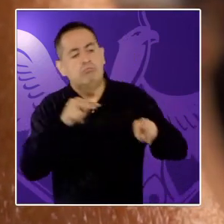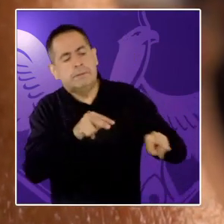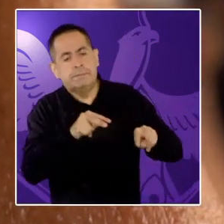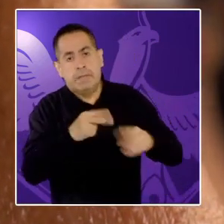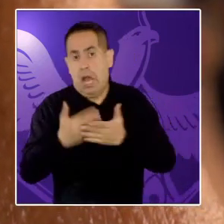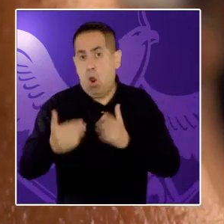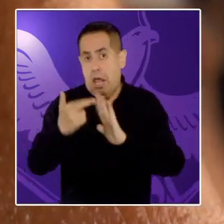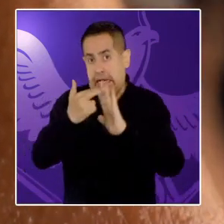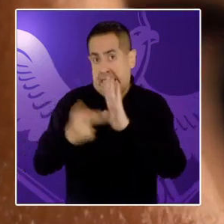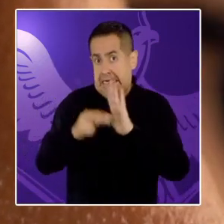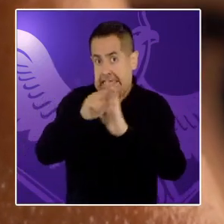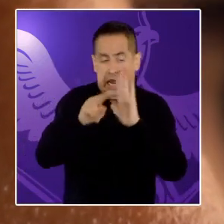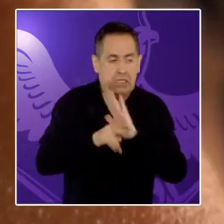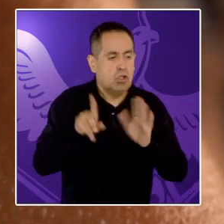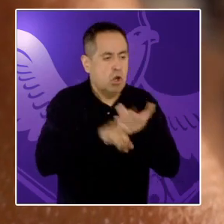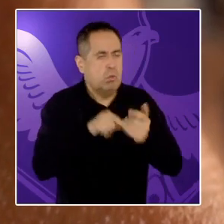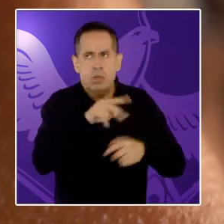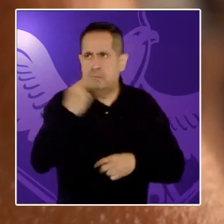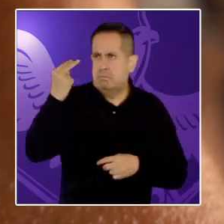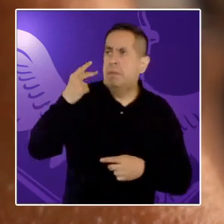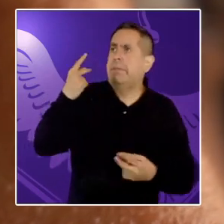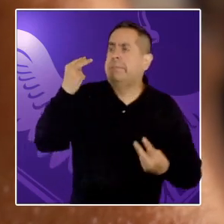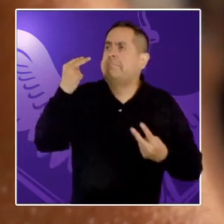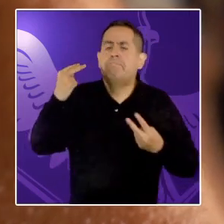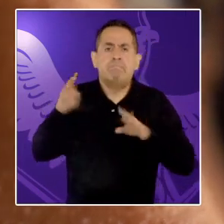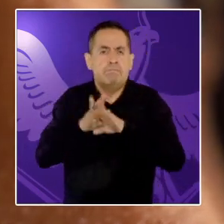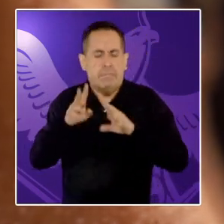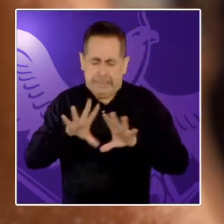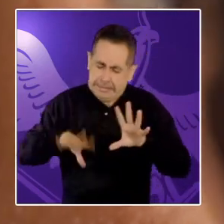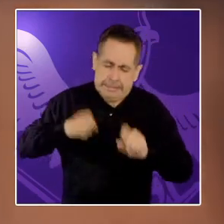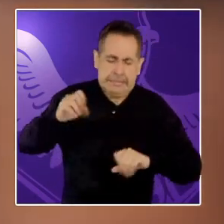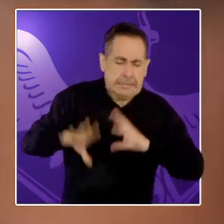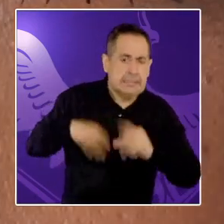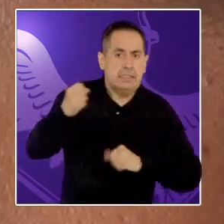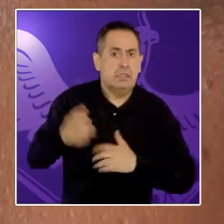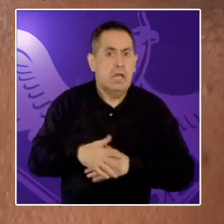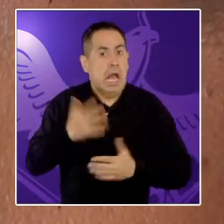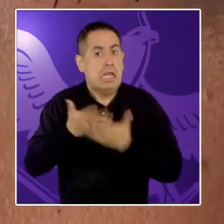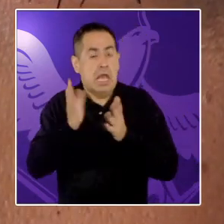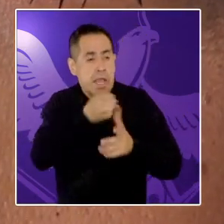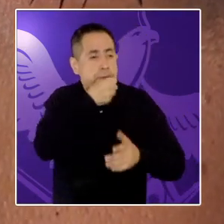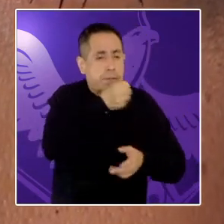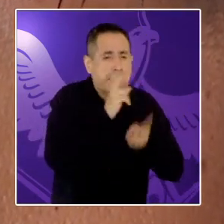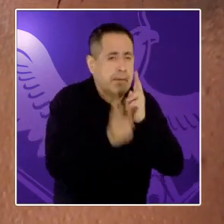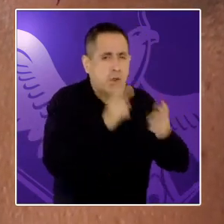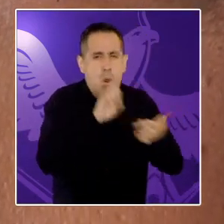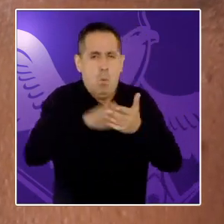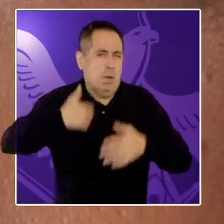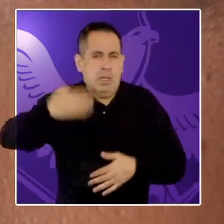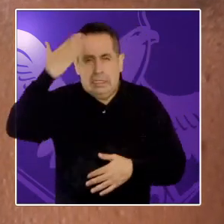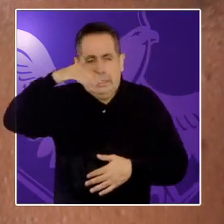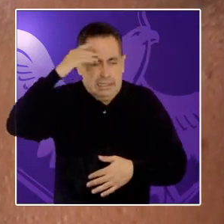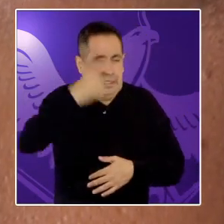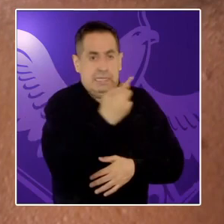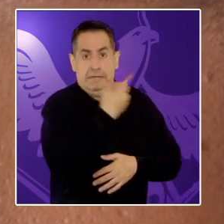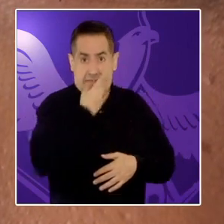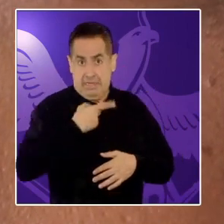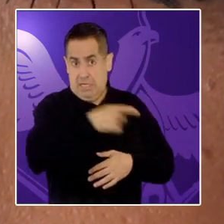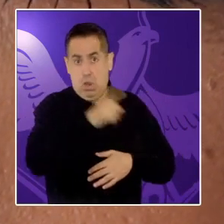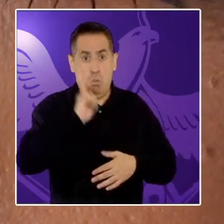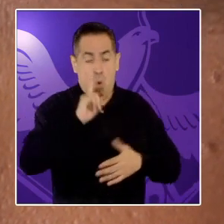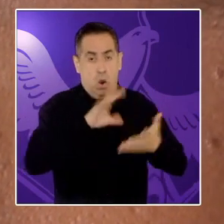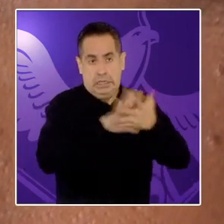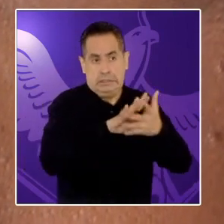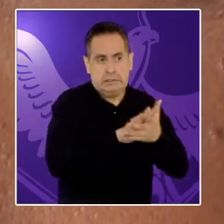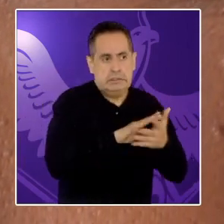las formas en que la institución las mira ahora y cómo la normativa afecta las formas en que pueden mirarse a sí mismos. Estuvimos haciendo algunas entrevistas,